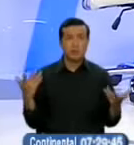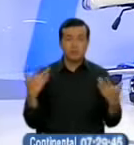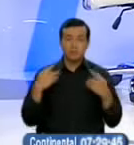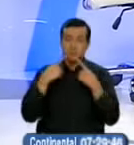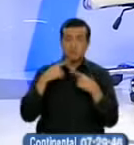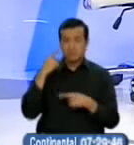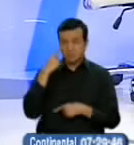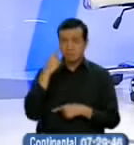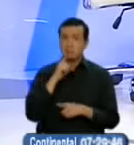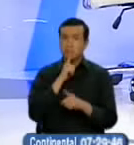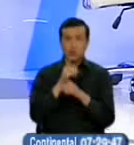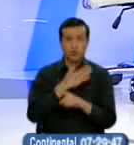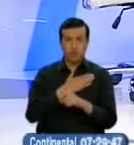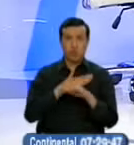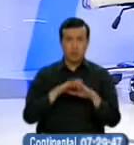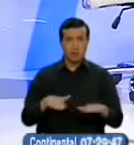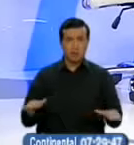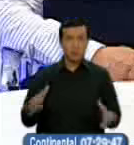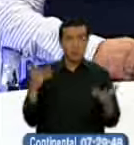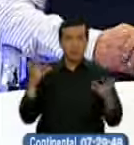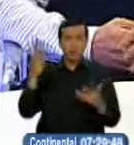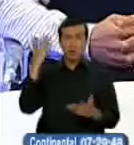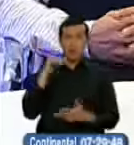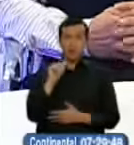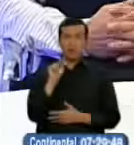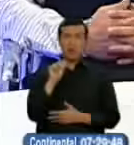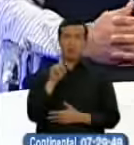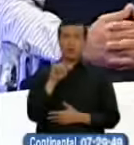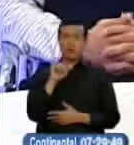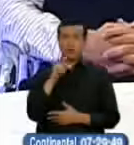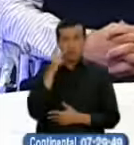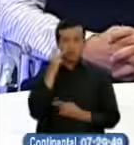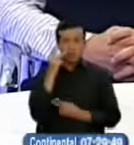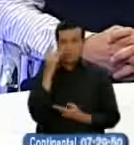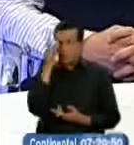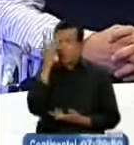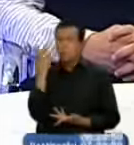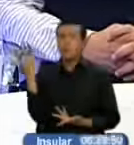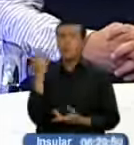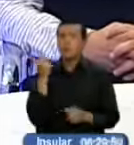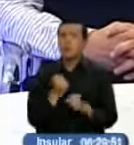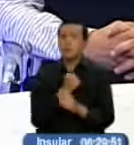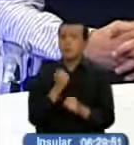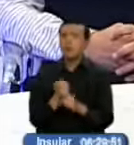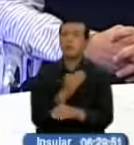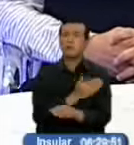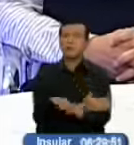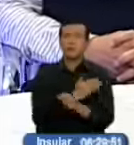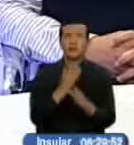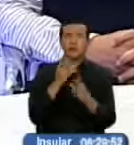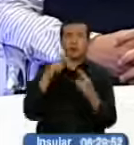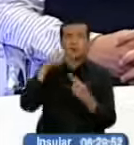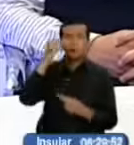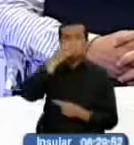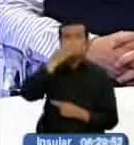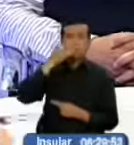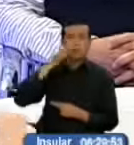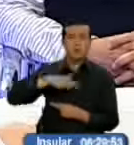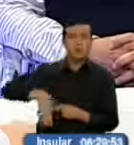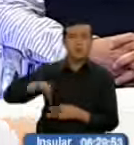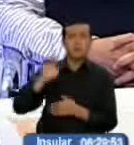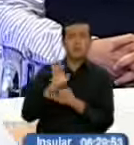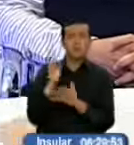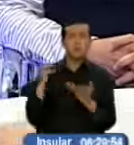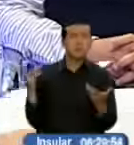comprobado hasta cuando fui alumno, ¿sí? En la Andina. Yo lo comprobaba porque trabajaba en ese momento para la región amazónica ecuatoriana